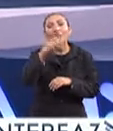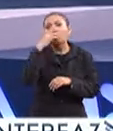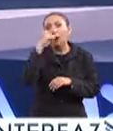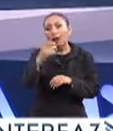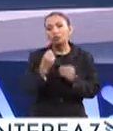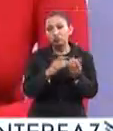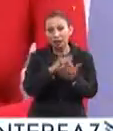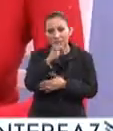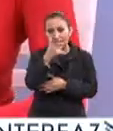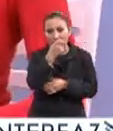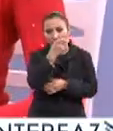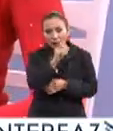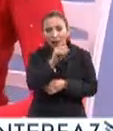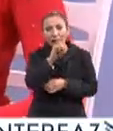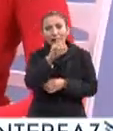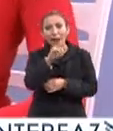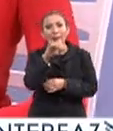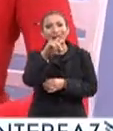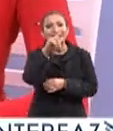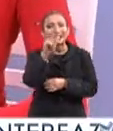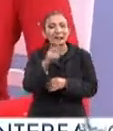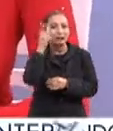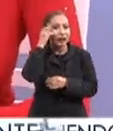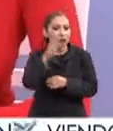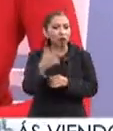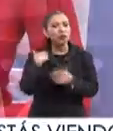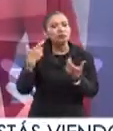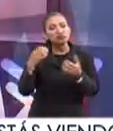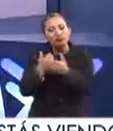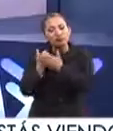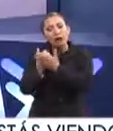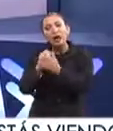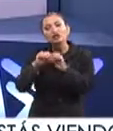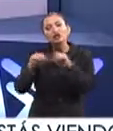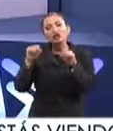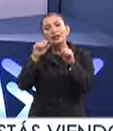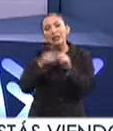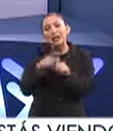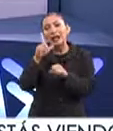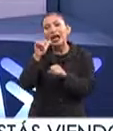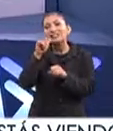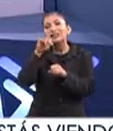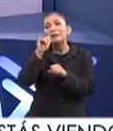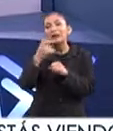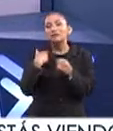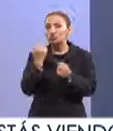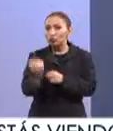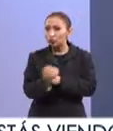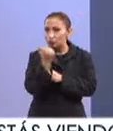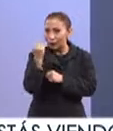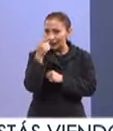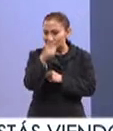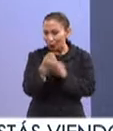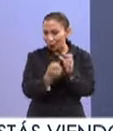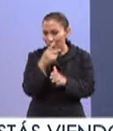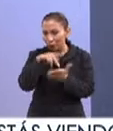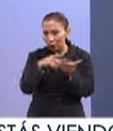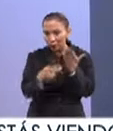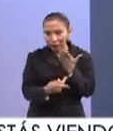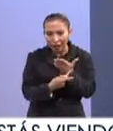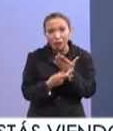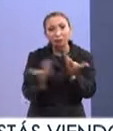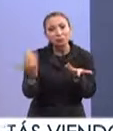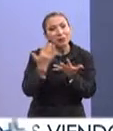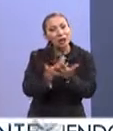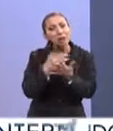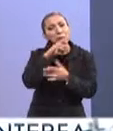pues muchísimas gracias Gerardo Daniel Martínez, director y coproductor de la Sociedad de las Liebres. Mucho éxito con este nuevo proyecto